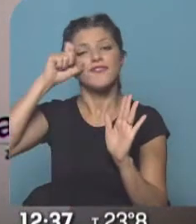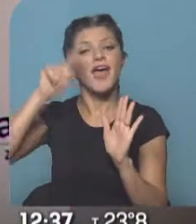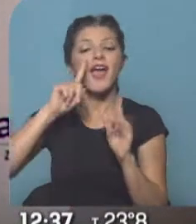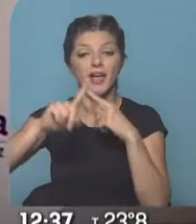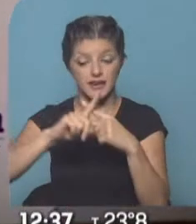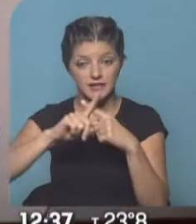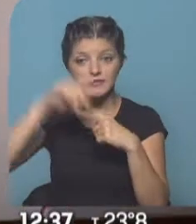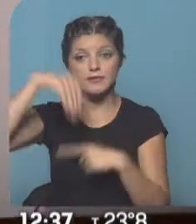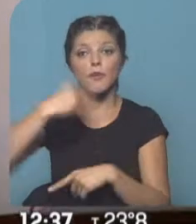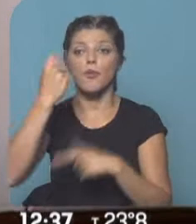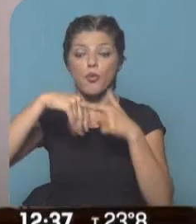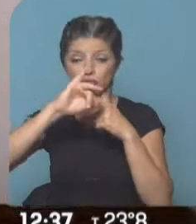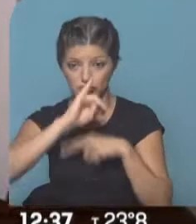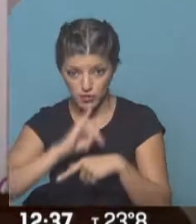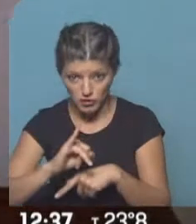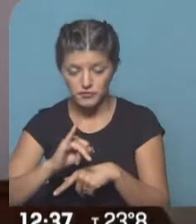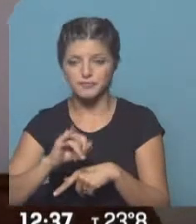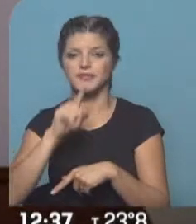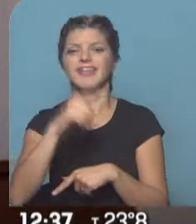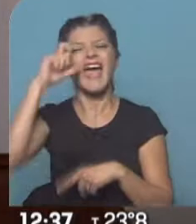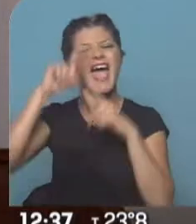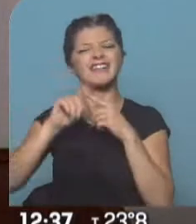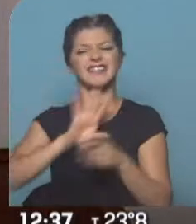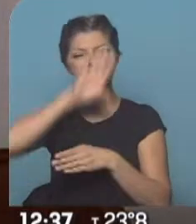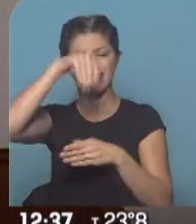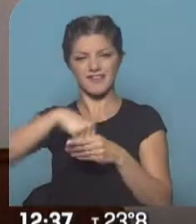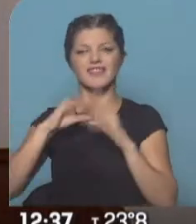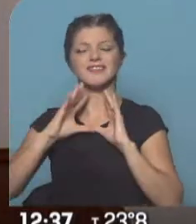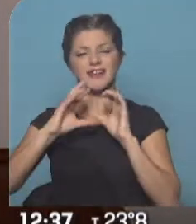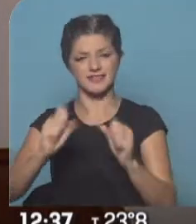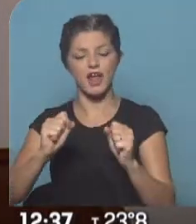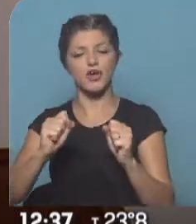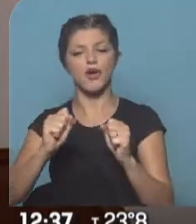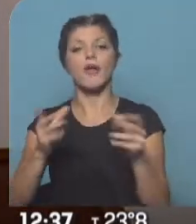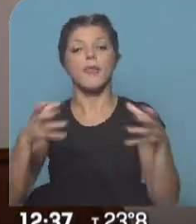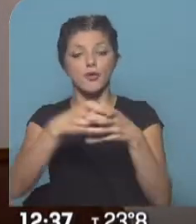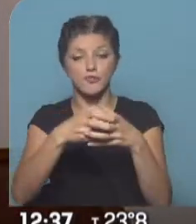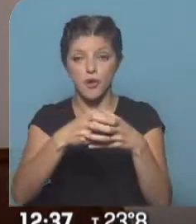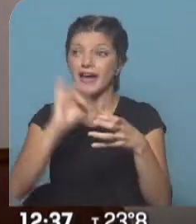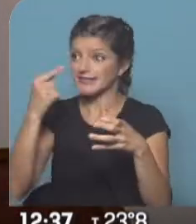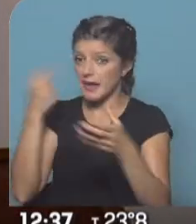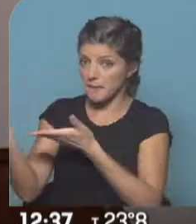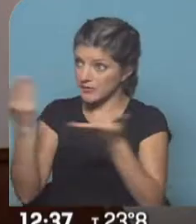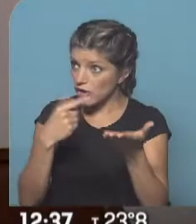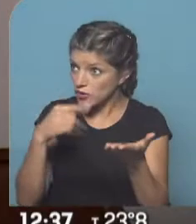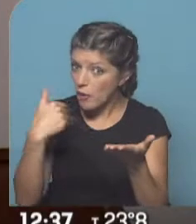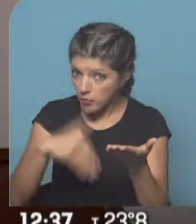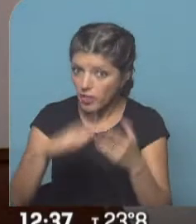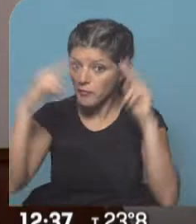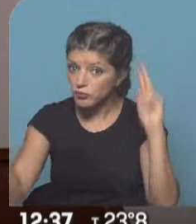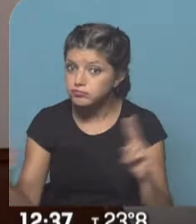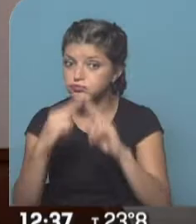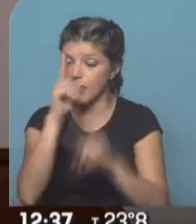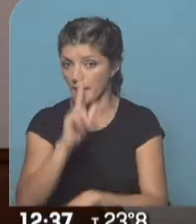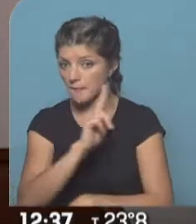Muñoz, alias Pastor Alape, exintegrante del secretariado de la organización, quien afirmó que está dispuesto a encontrarse con